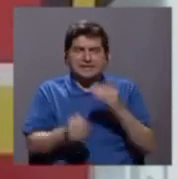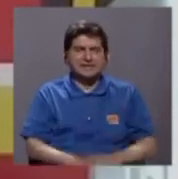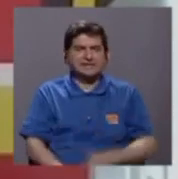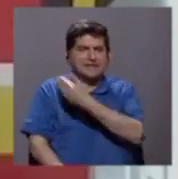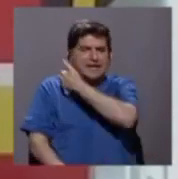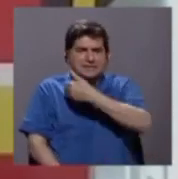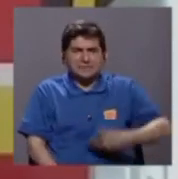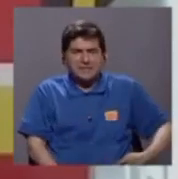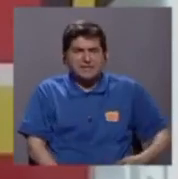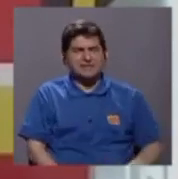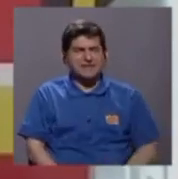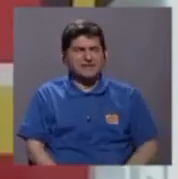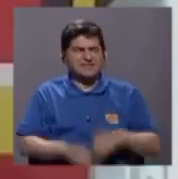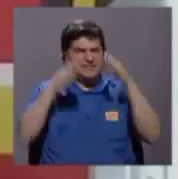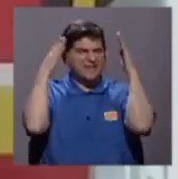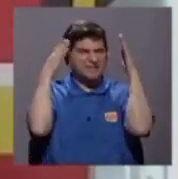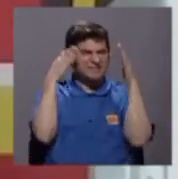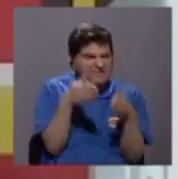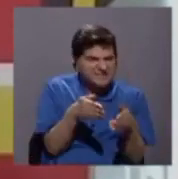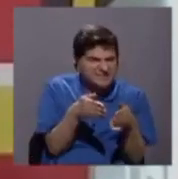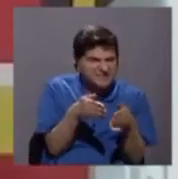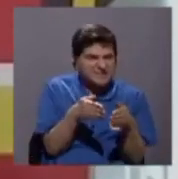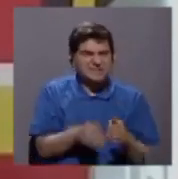presidencia enfocada